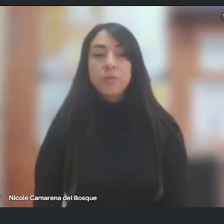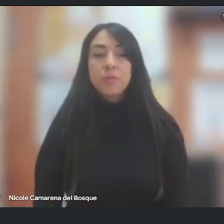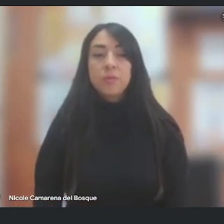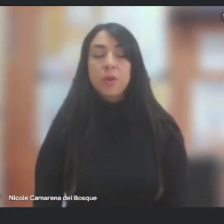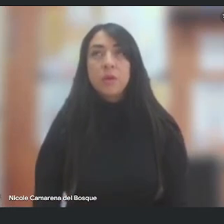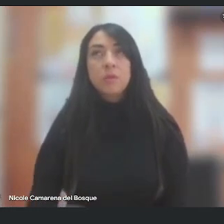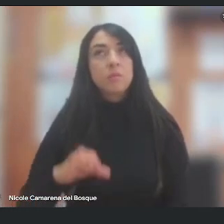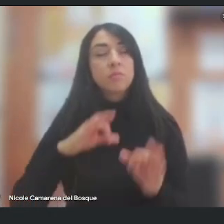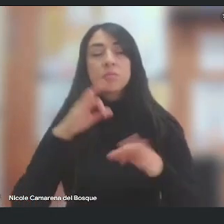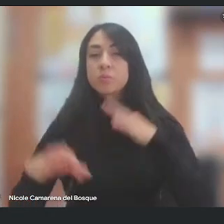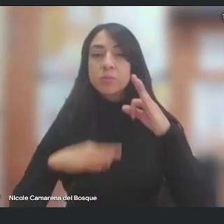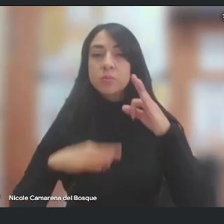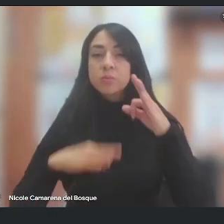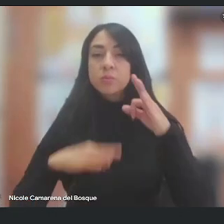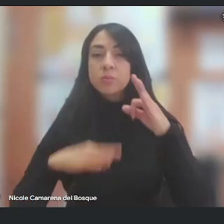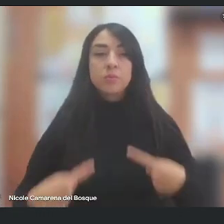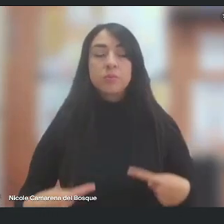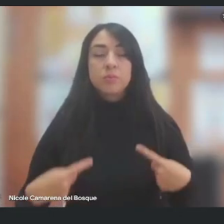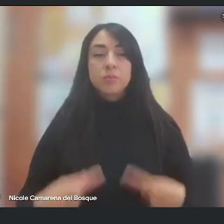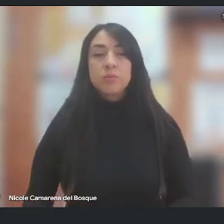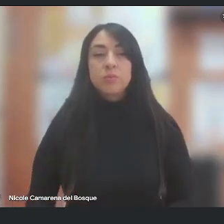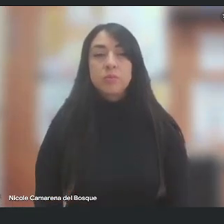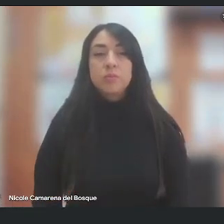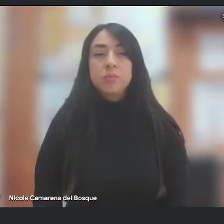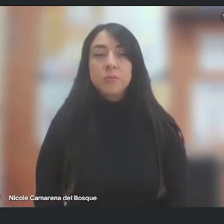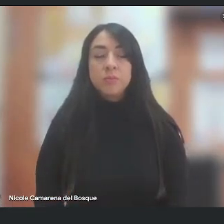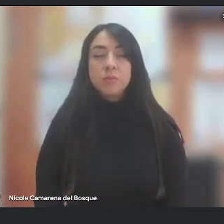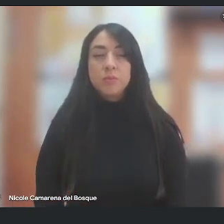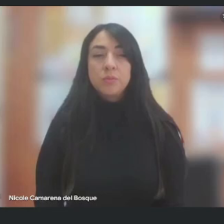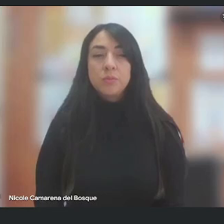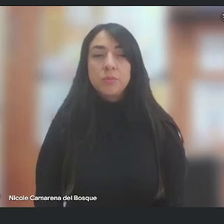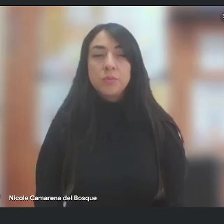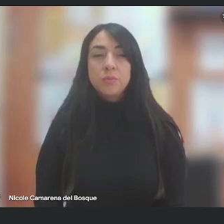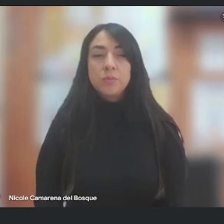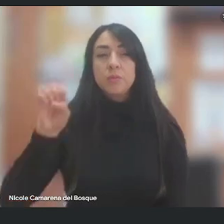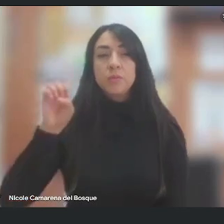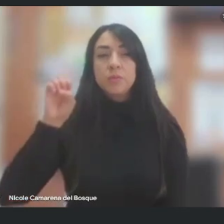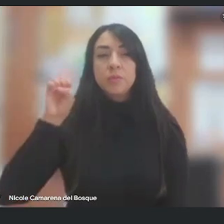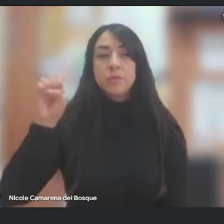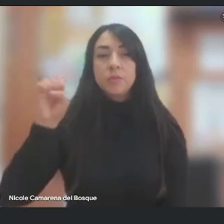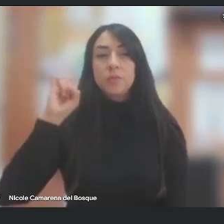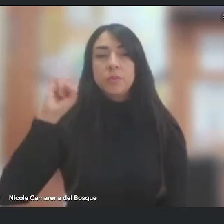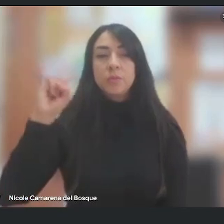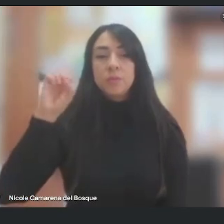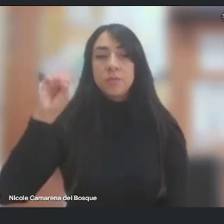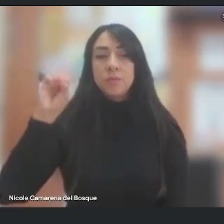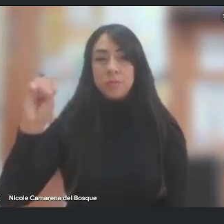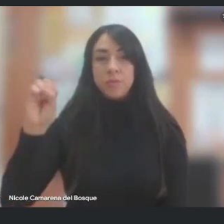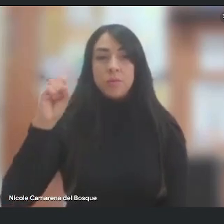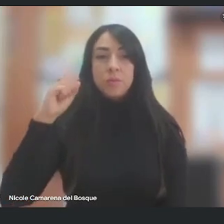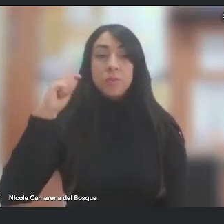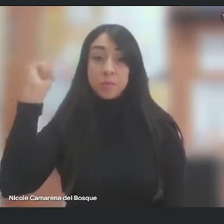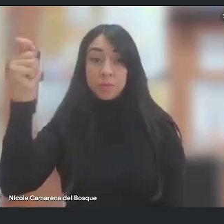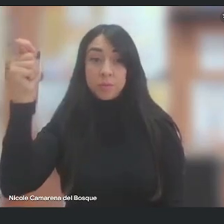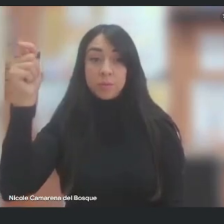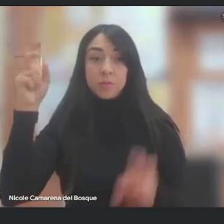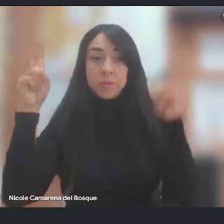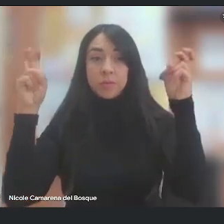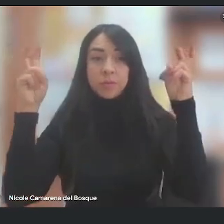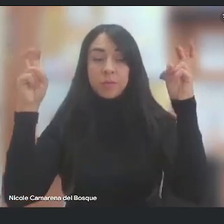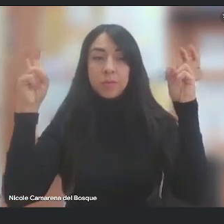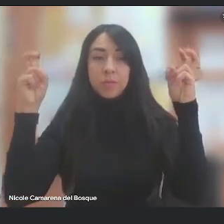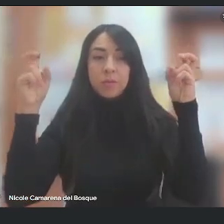¿Cuál es el objetivo? El objetivo primordial es proveer información a las niñas, niños,